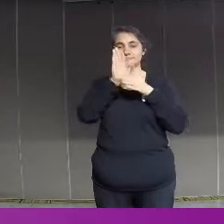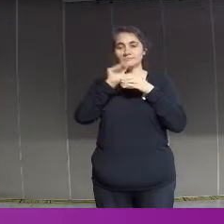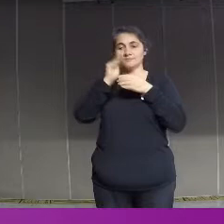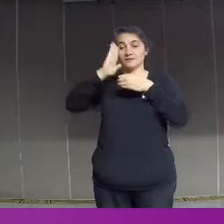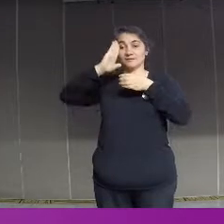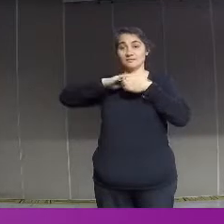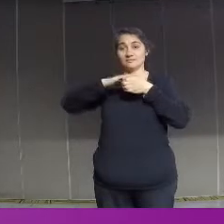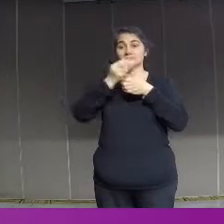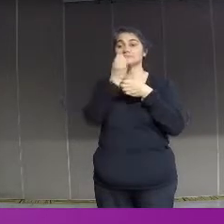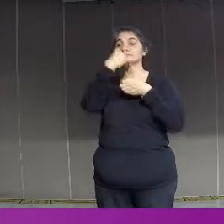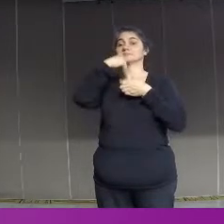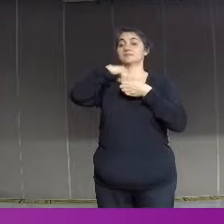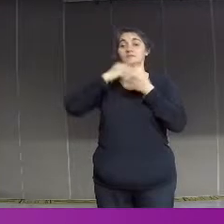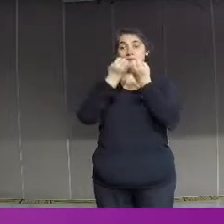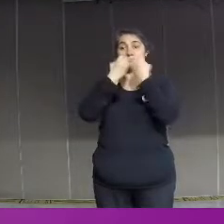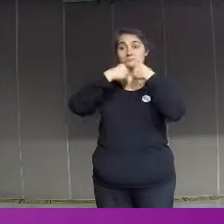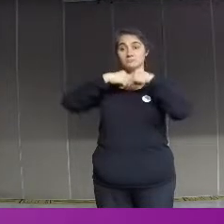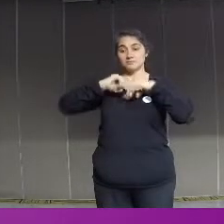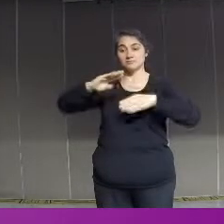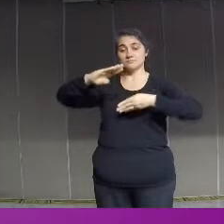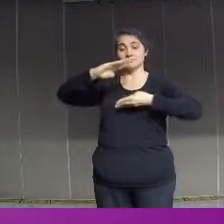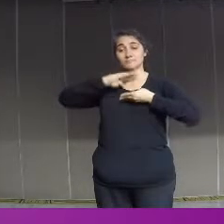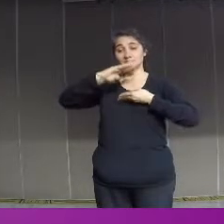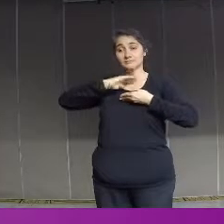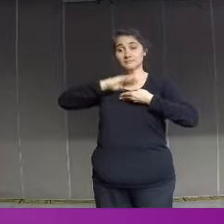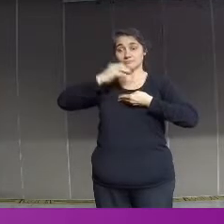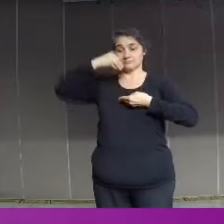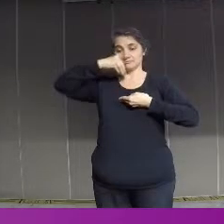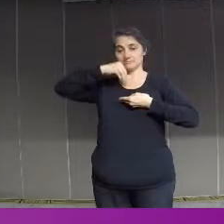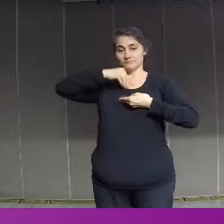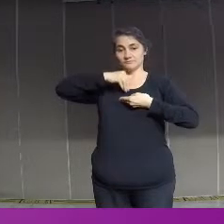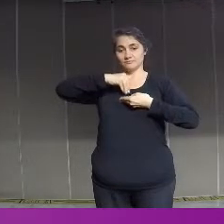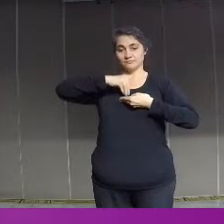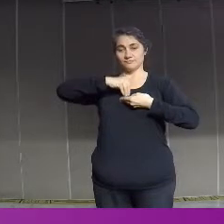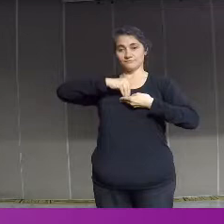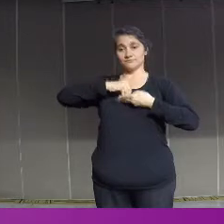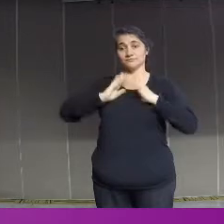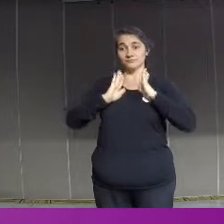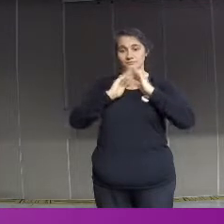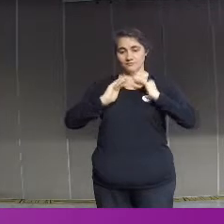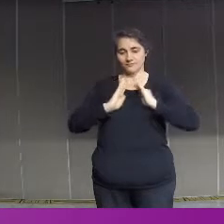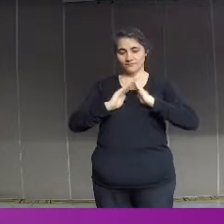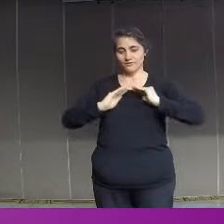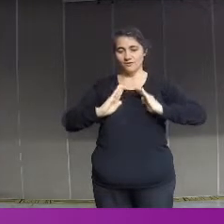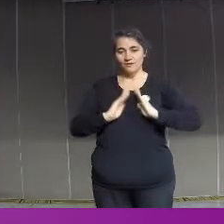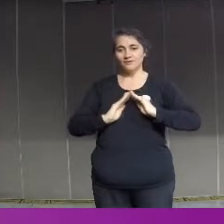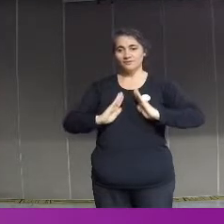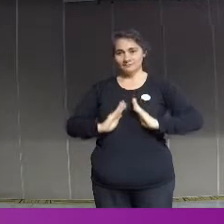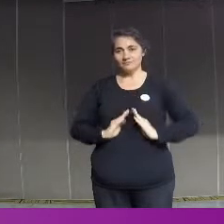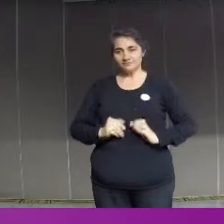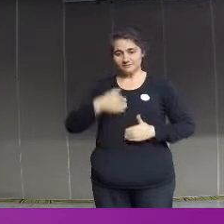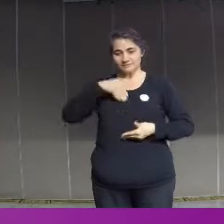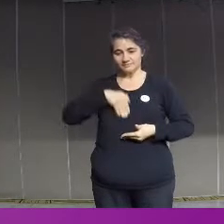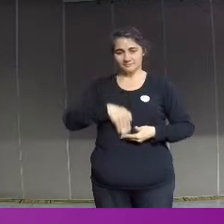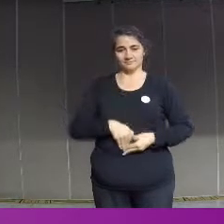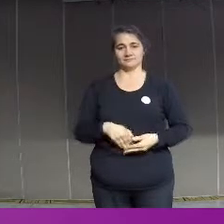disparo de la deglución, la fase faríngea cuando ya se produce el disparo de la deglución y la fase esofágica cuando se